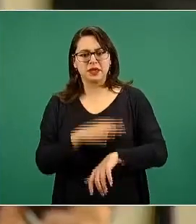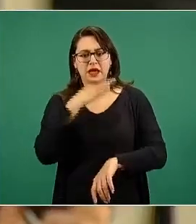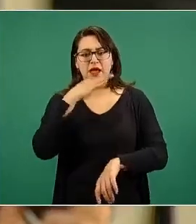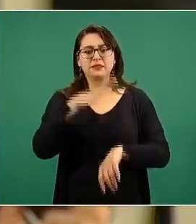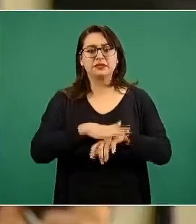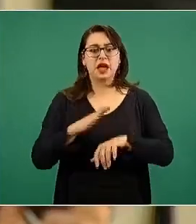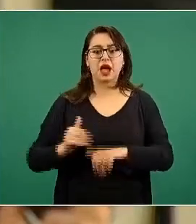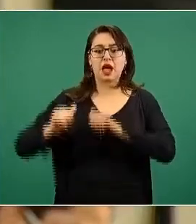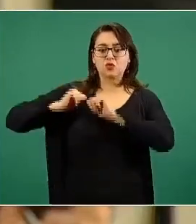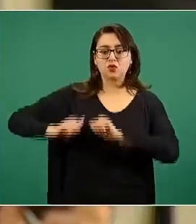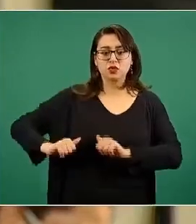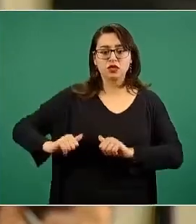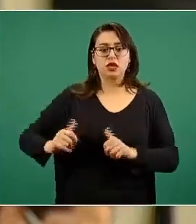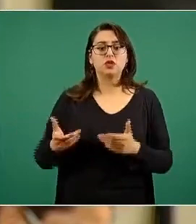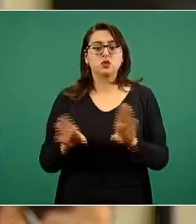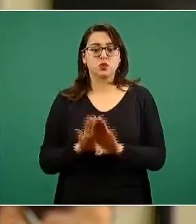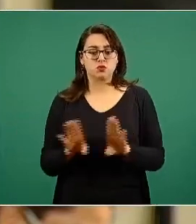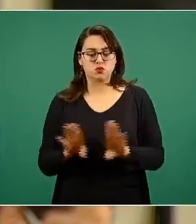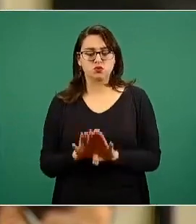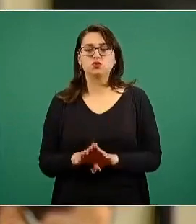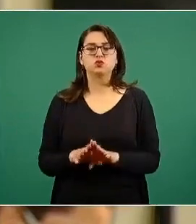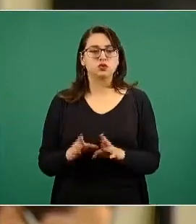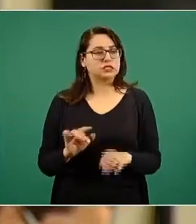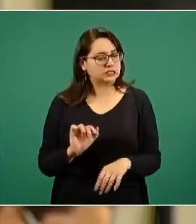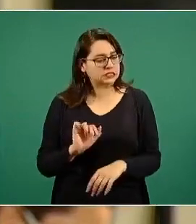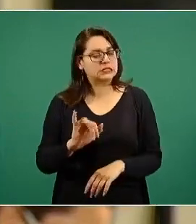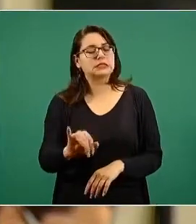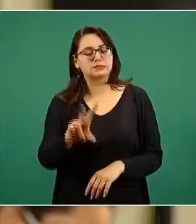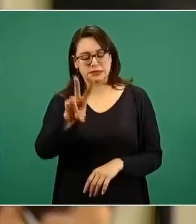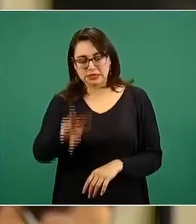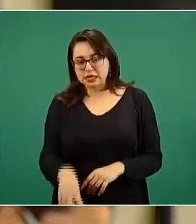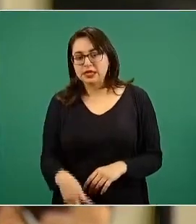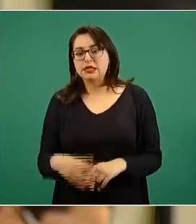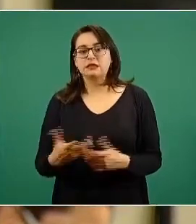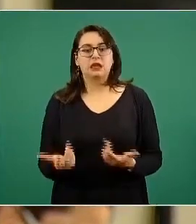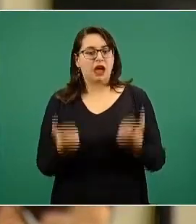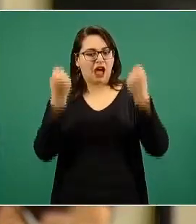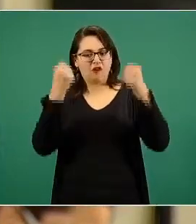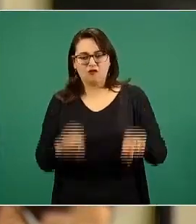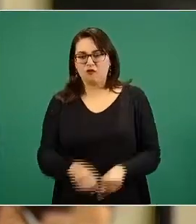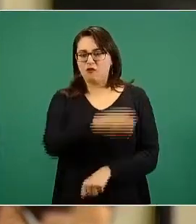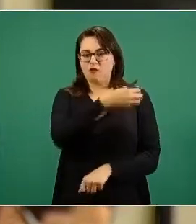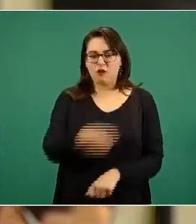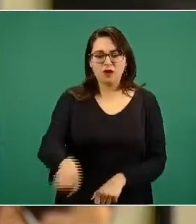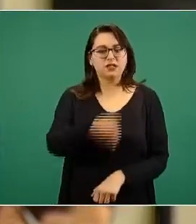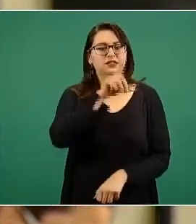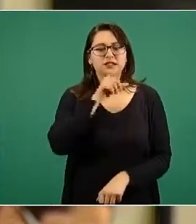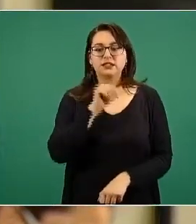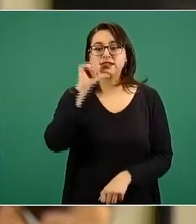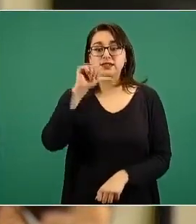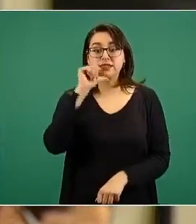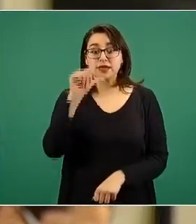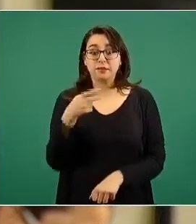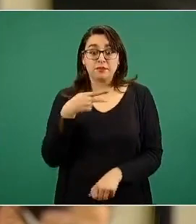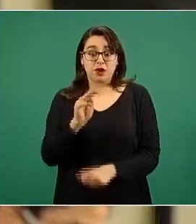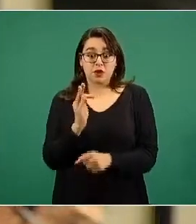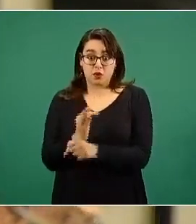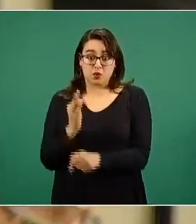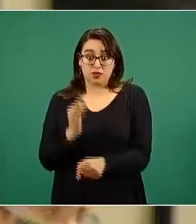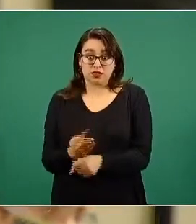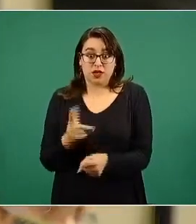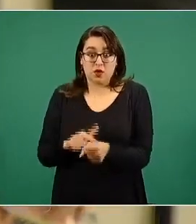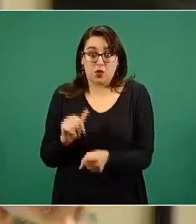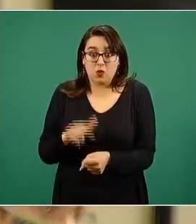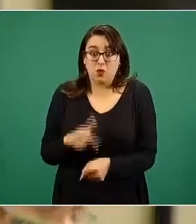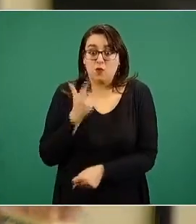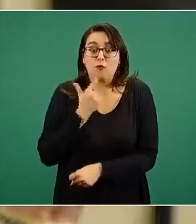las autoridades? Si bien es cierto, ustedes han dicho que no nada por la fuerza, pero vaya, estamos hablando de una situación de semáforo rojo y pues ahorita